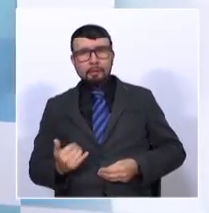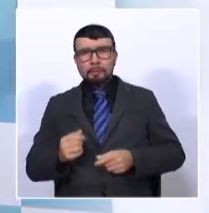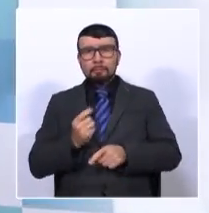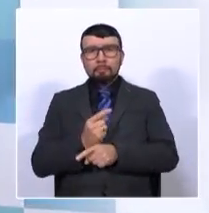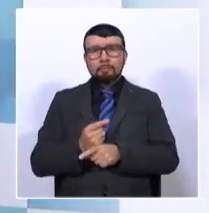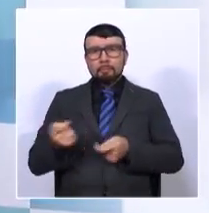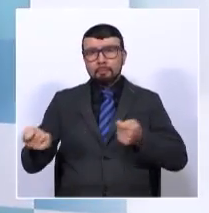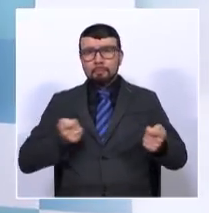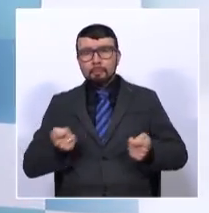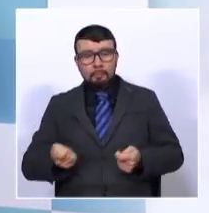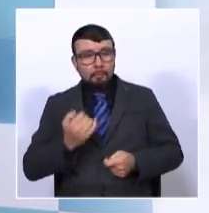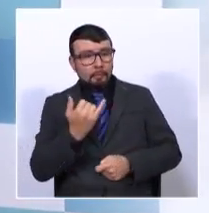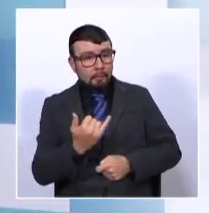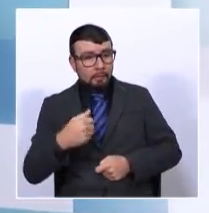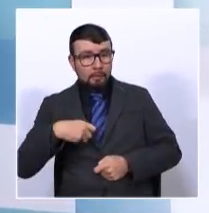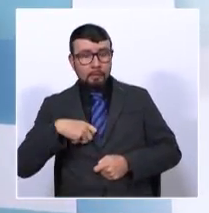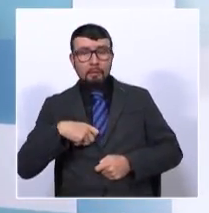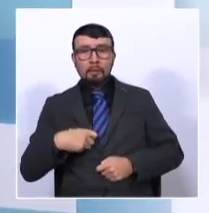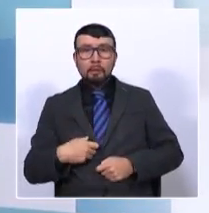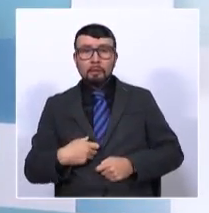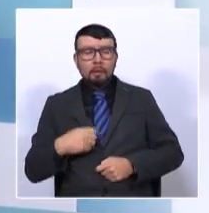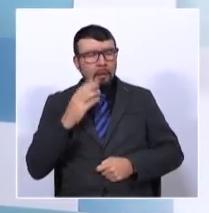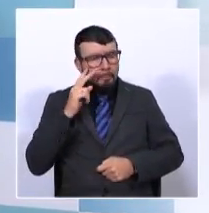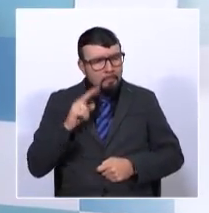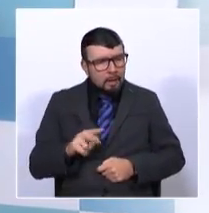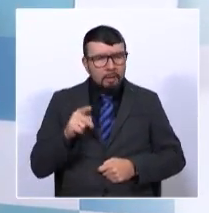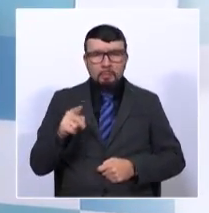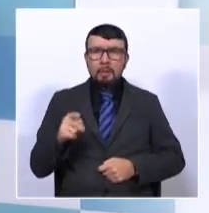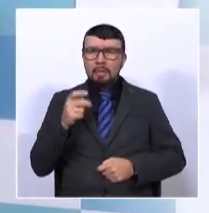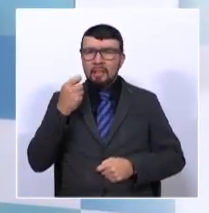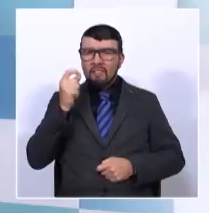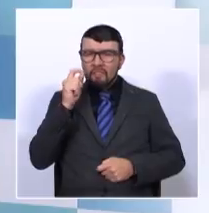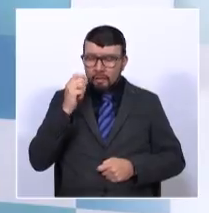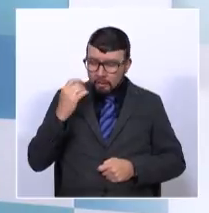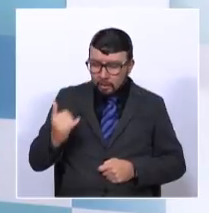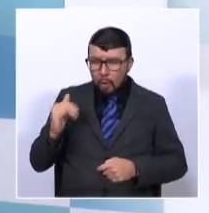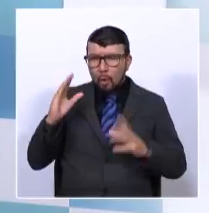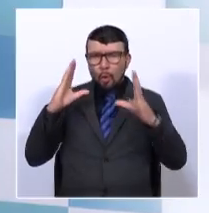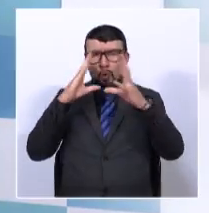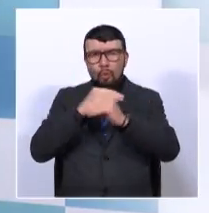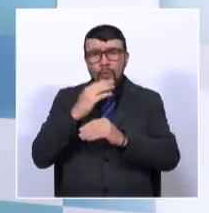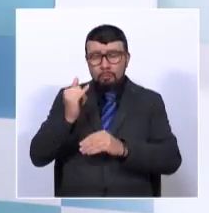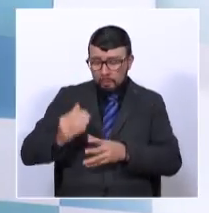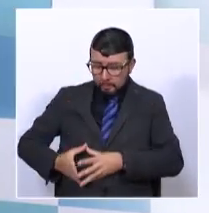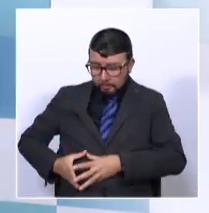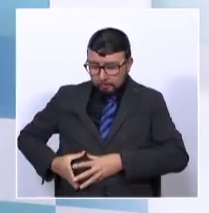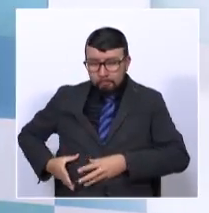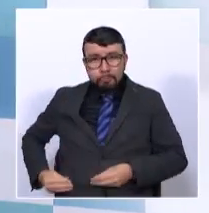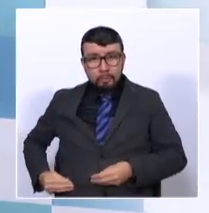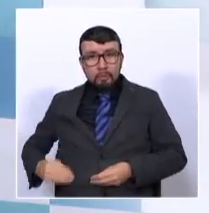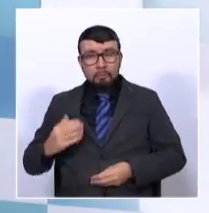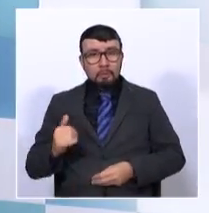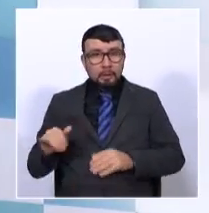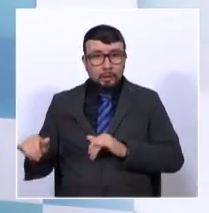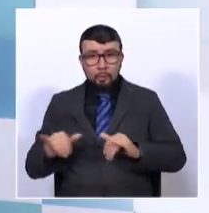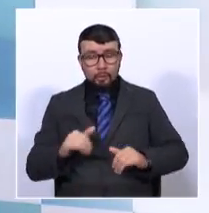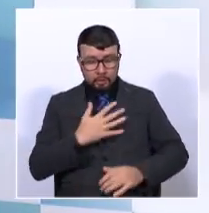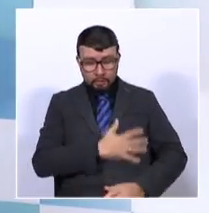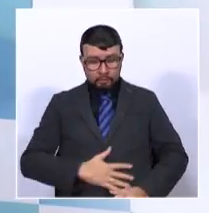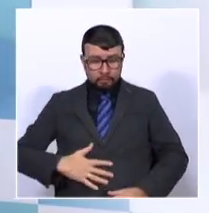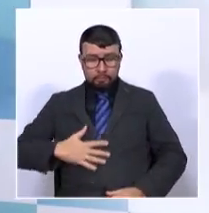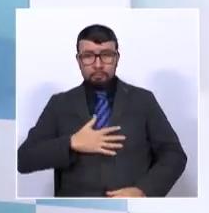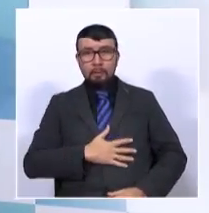imagen se ve como café oscura, pero en el hígado graso se ve como está acá el estómago, que es